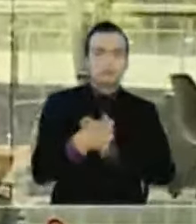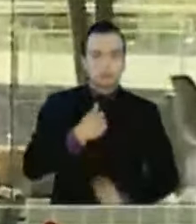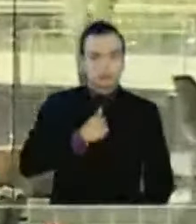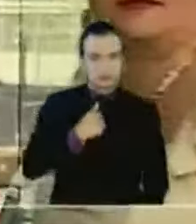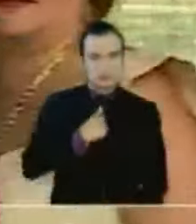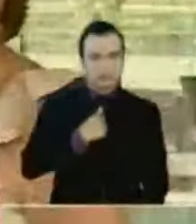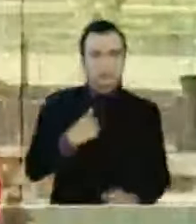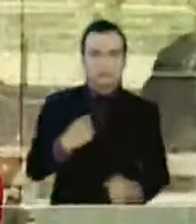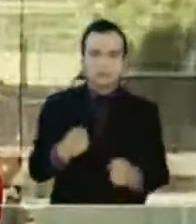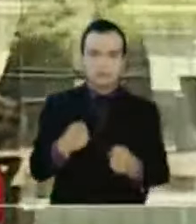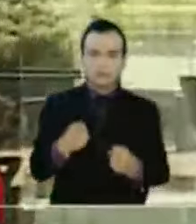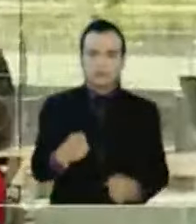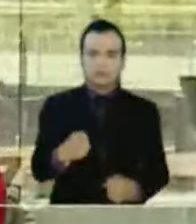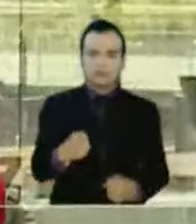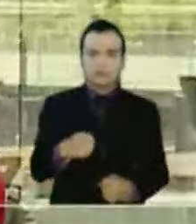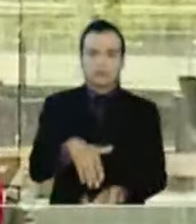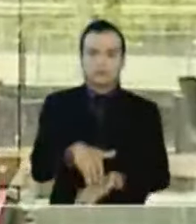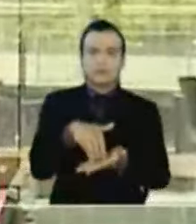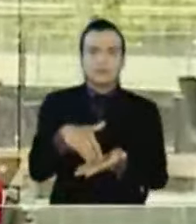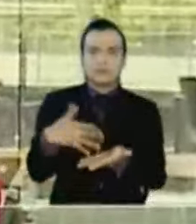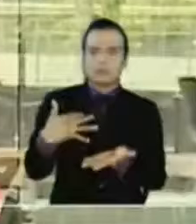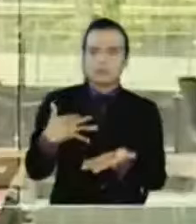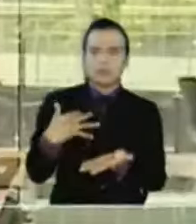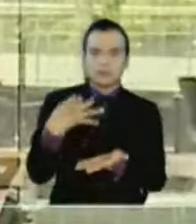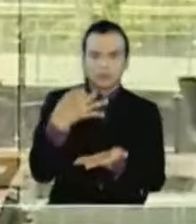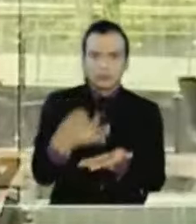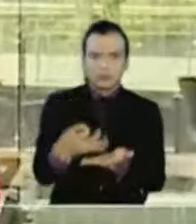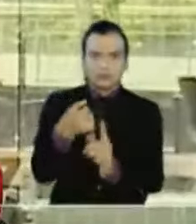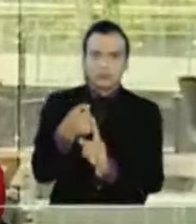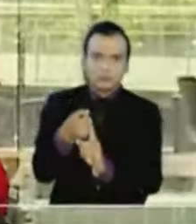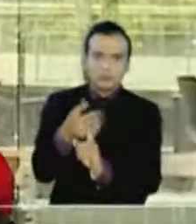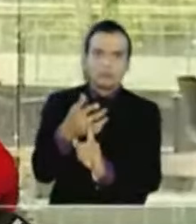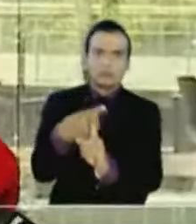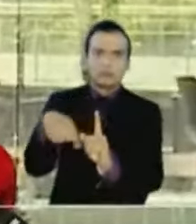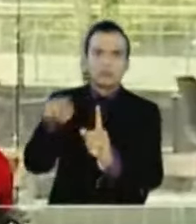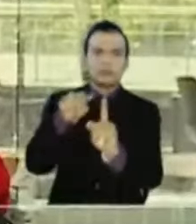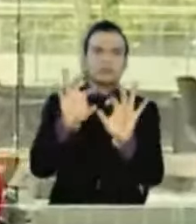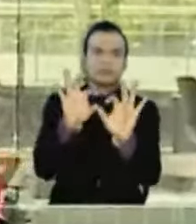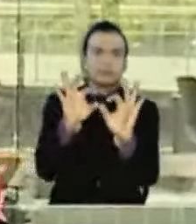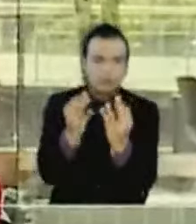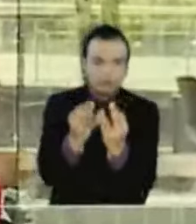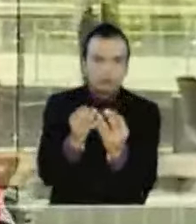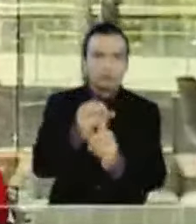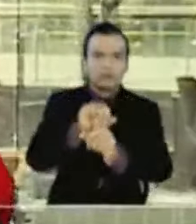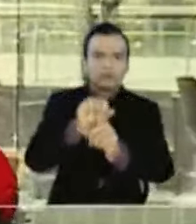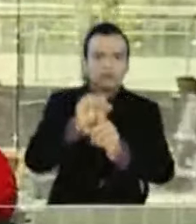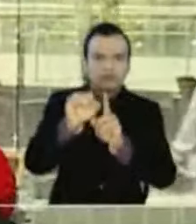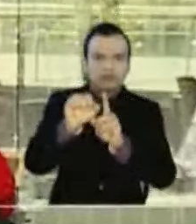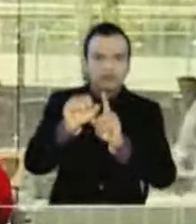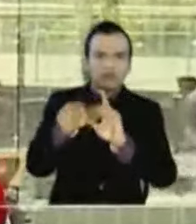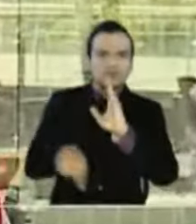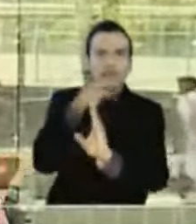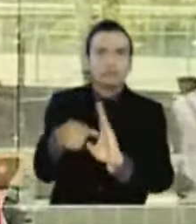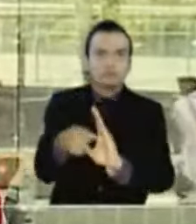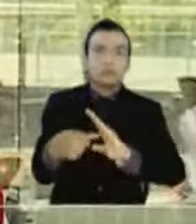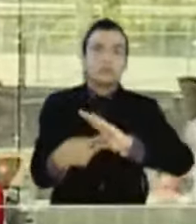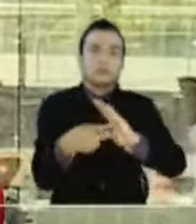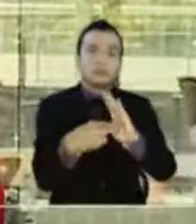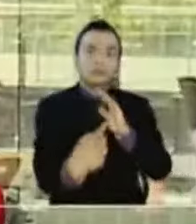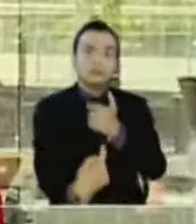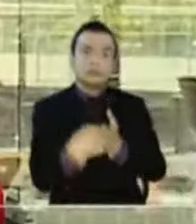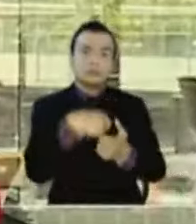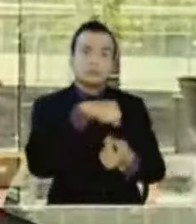sus familias y para la sociedad, en la medida que su paso por el sistema sea algo